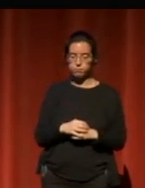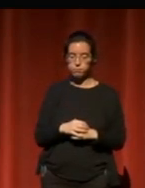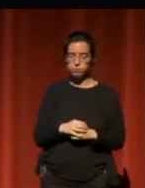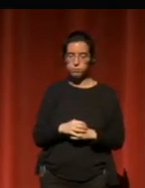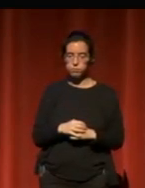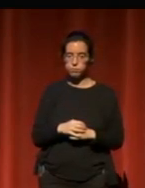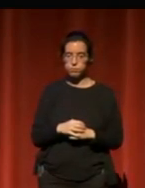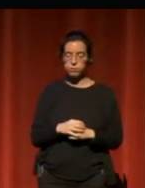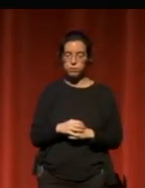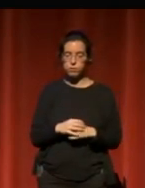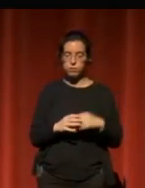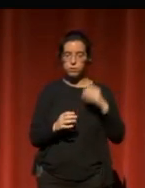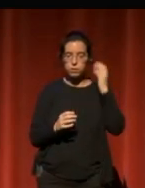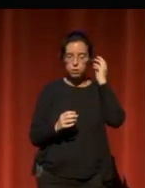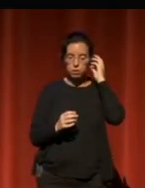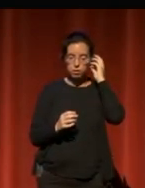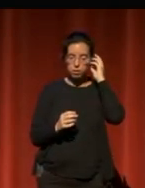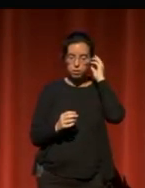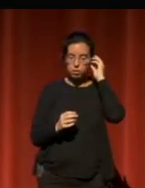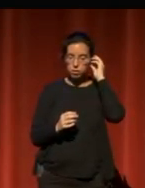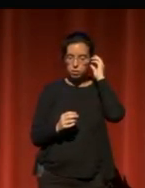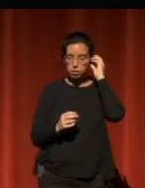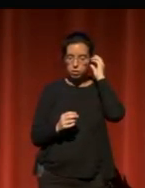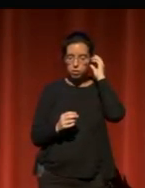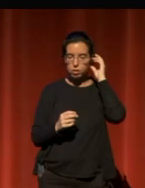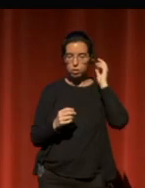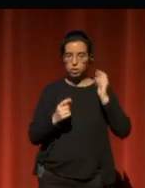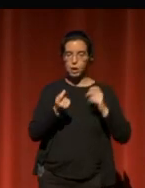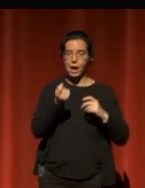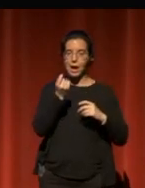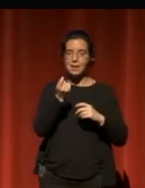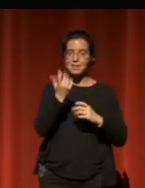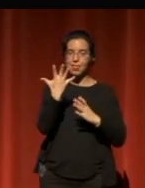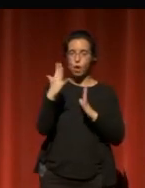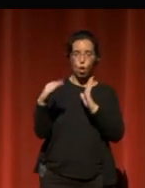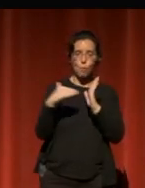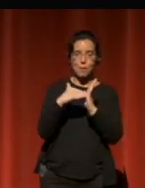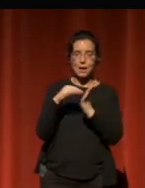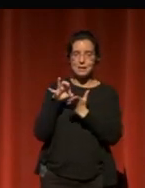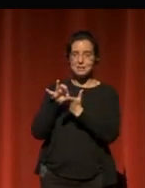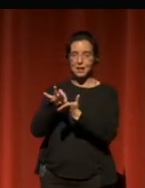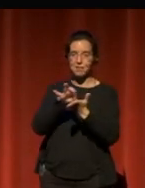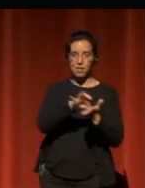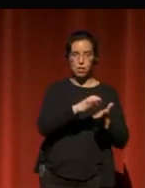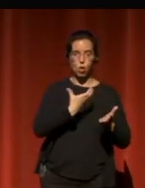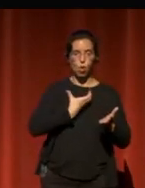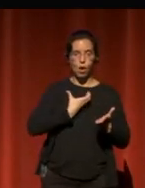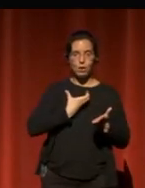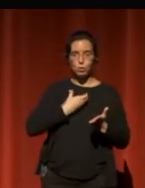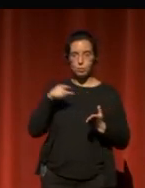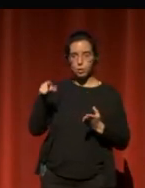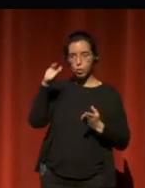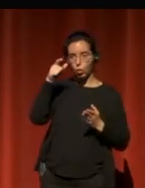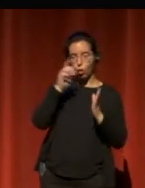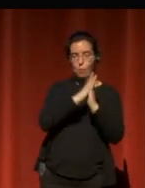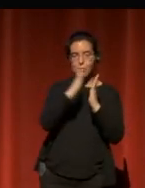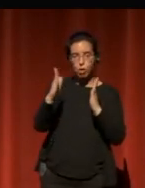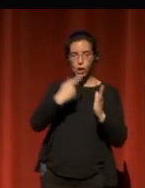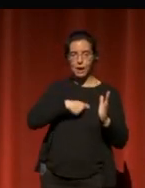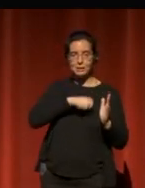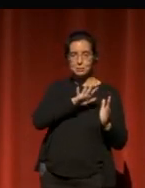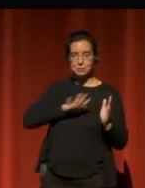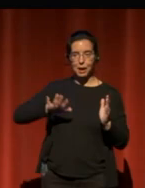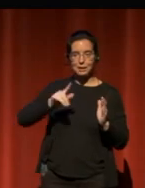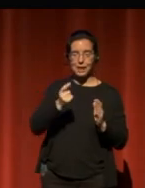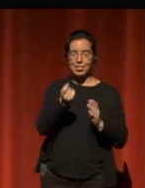De los casi 5.000 servicios, equipamientos de biblioteca que existen en España, cerca